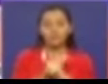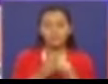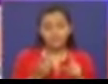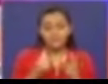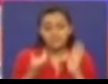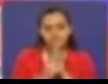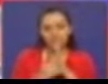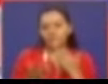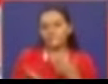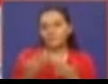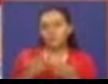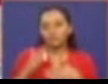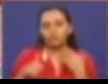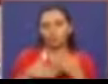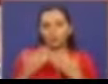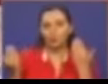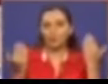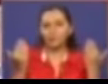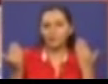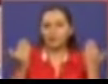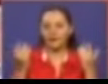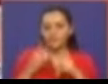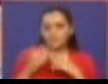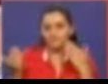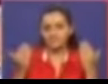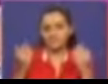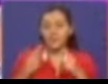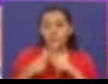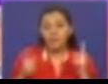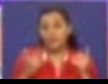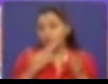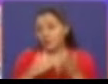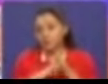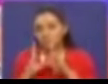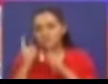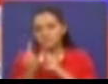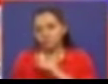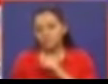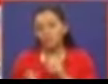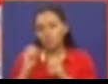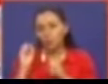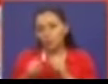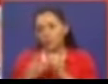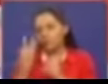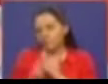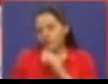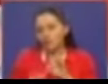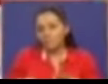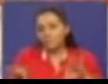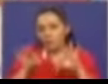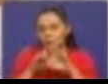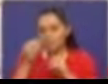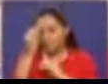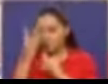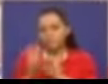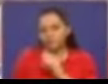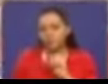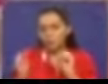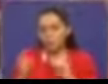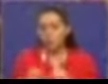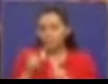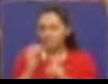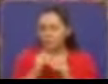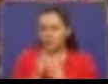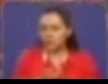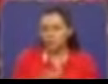que sea fácil la comparación, pero también omite información muy relevante, así que hay que tener cuidado. Y algunas veces